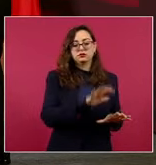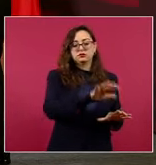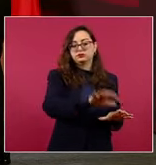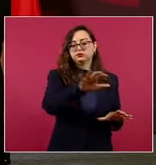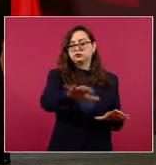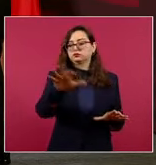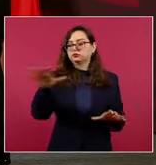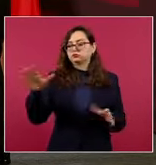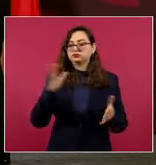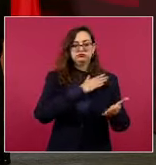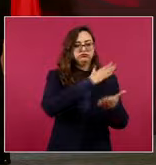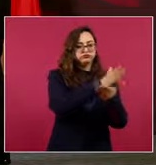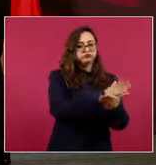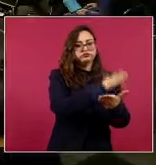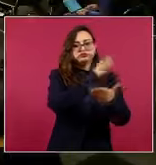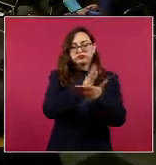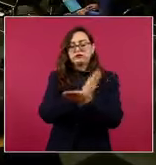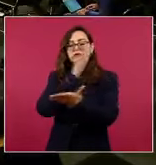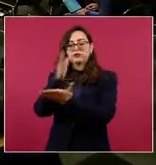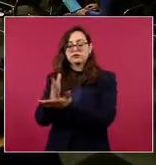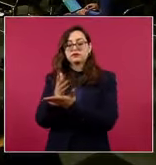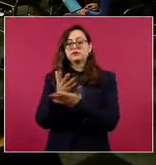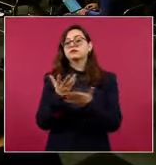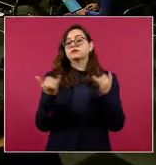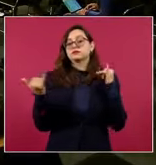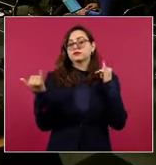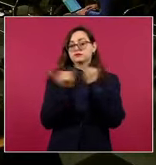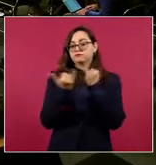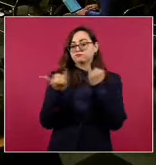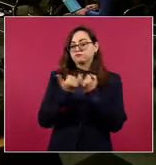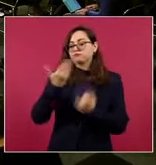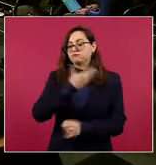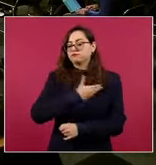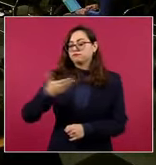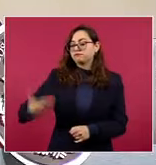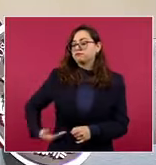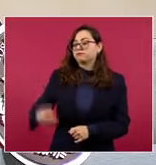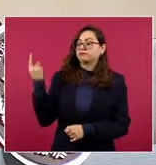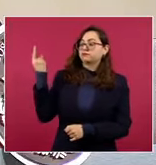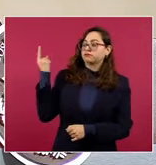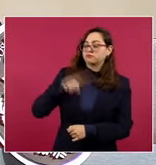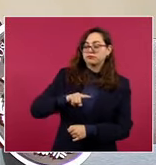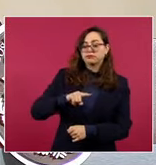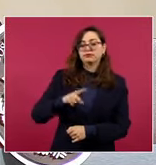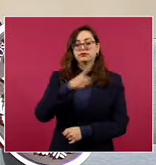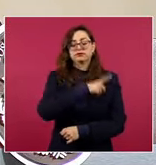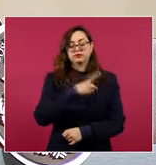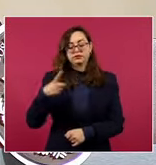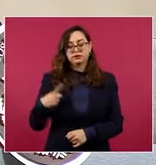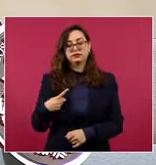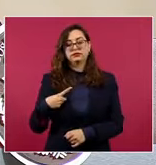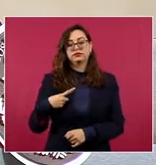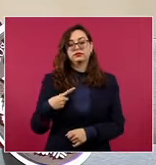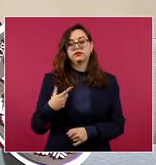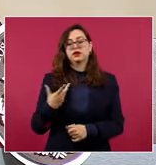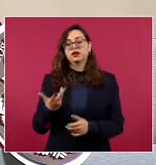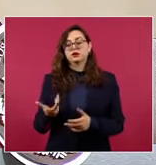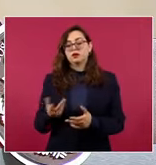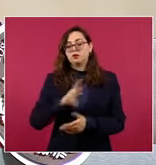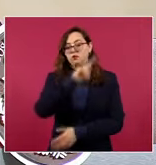vamos a reforzar también, por instrucción del señor presidente, con el programa de Jóvenes Constructores de